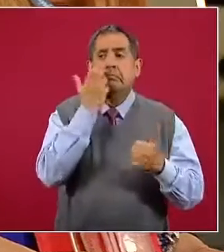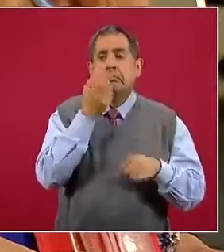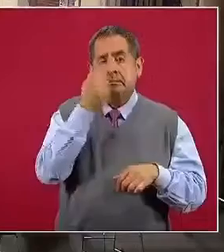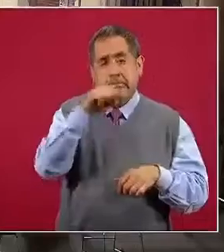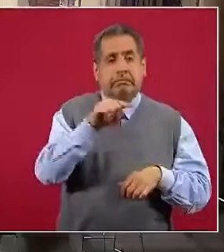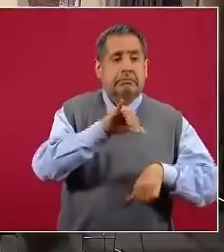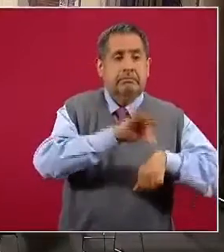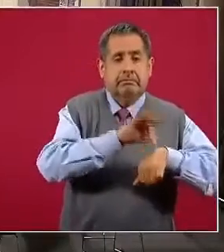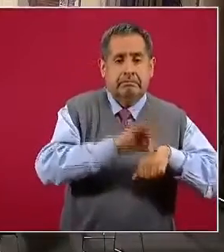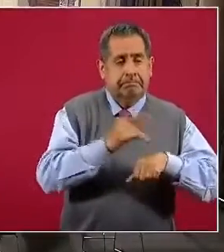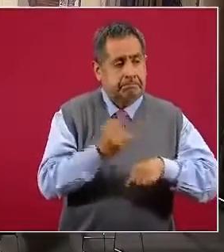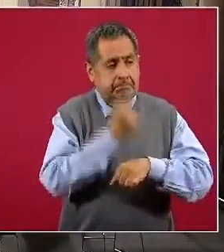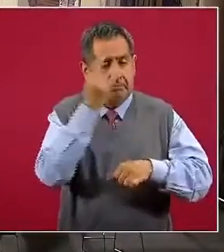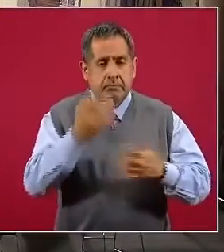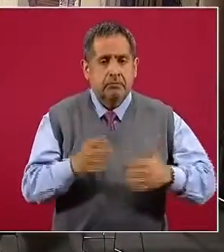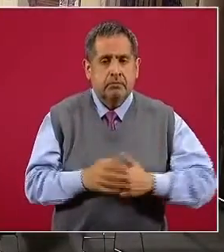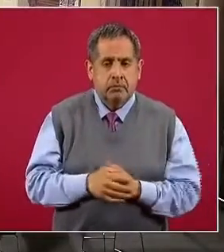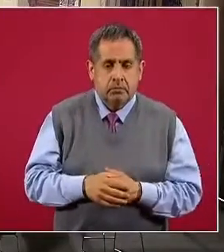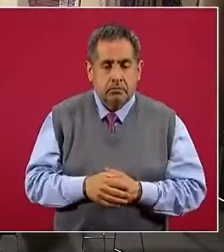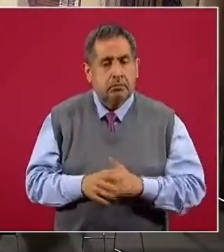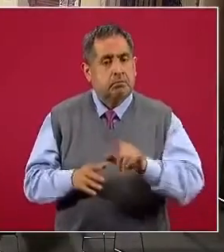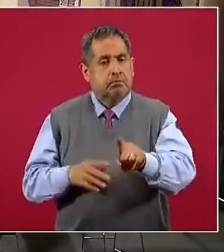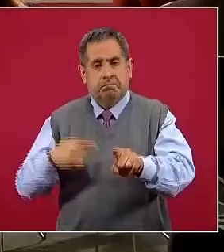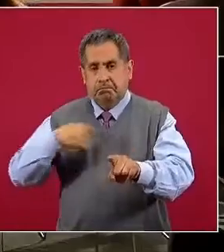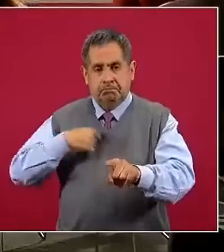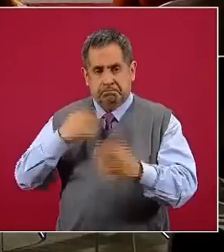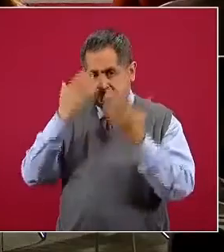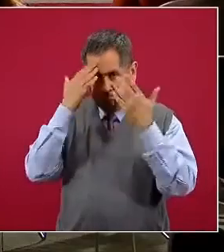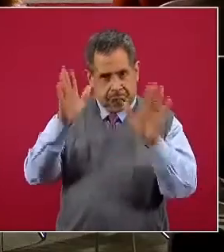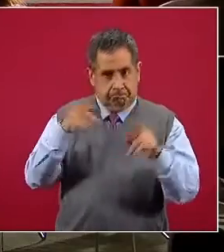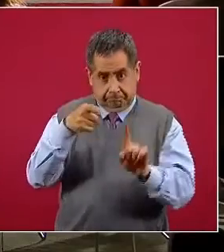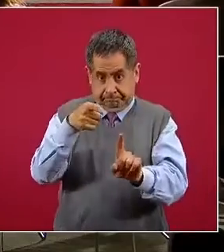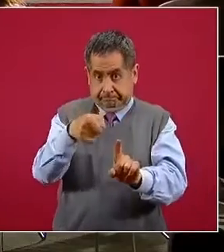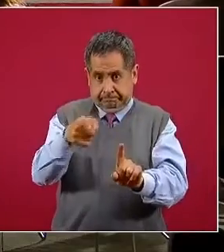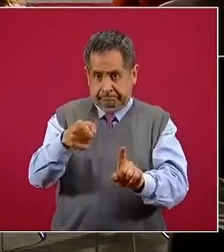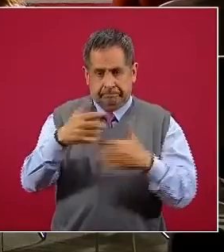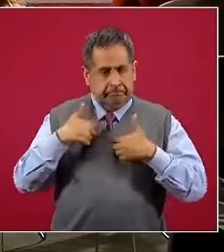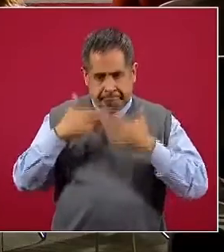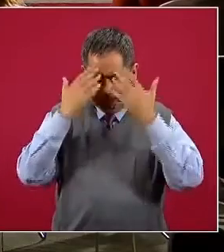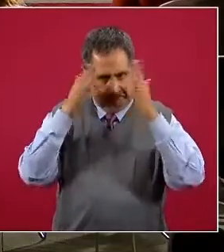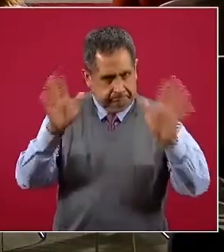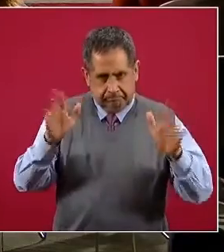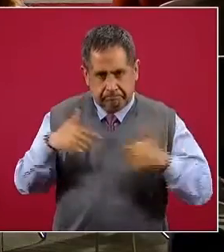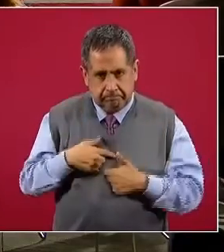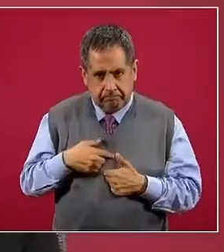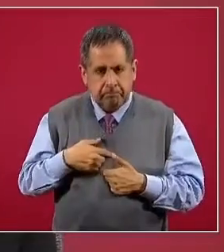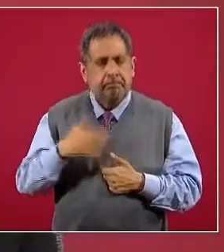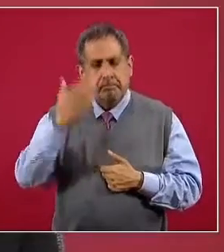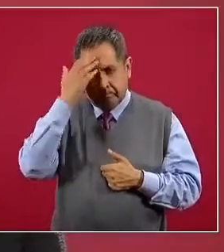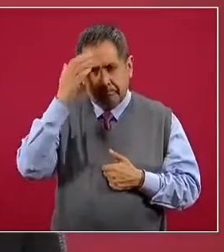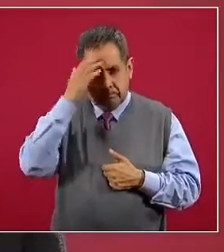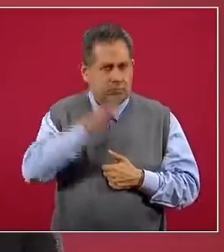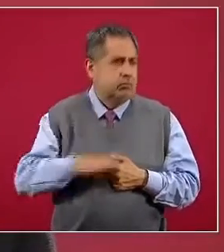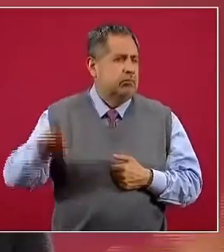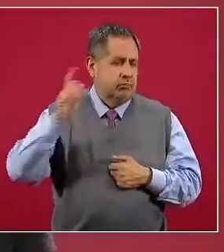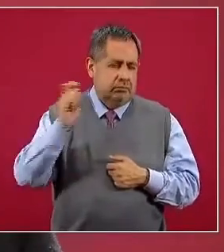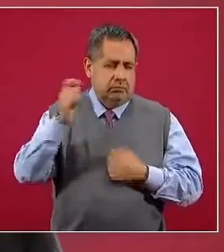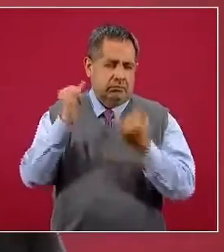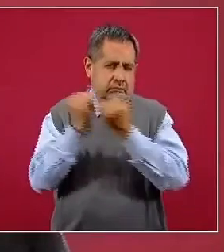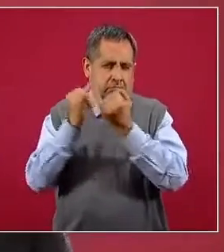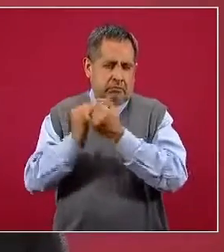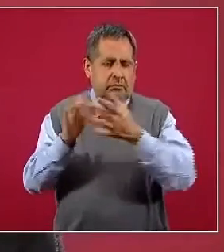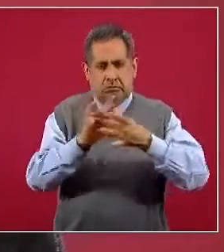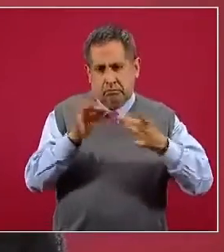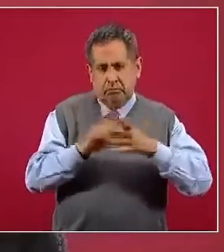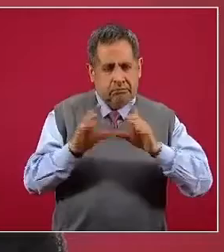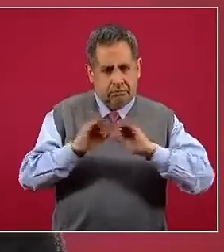farmacias. Muchas gracias. No tengo conocimiento de este caso en particular, conozco el fenómeno en general, que lo